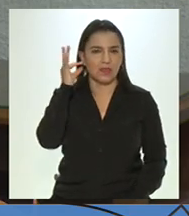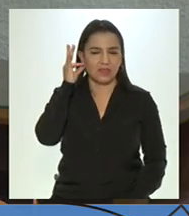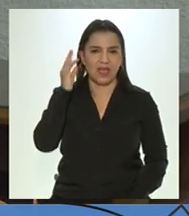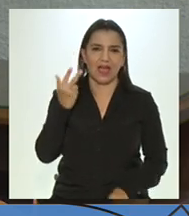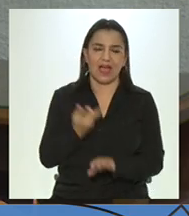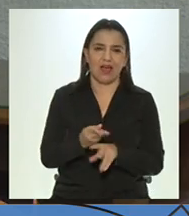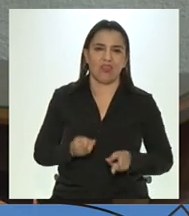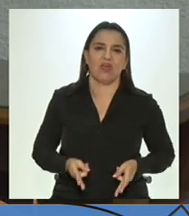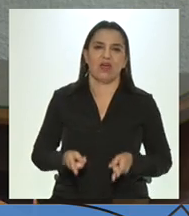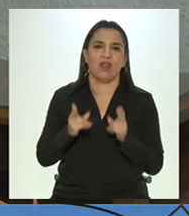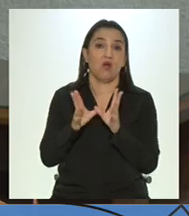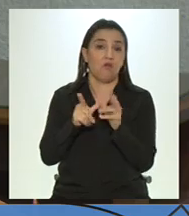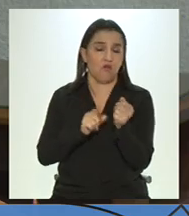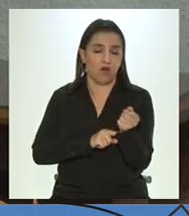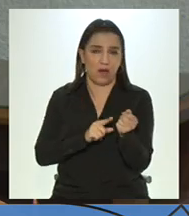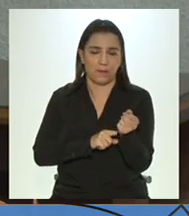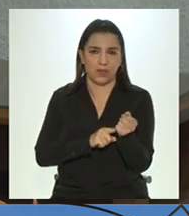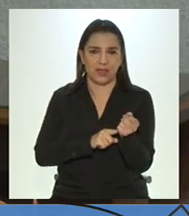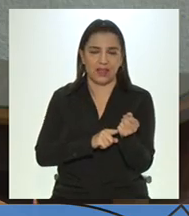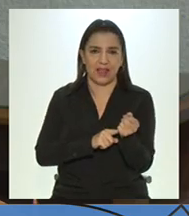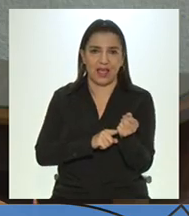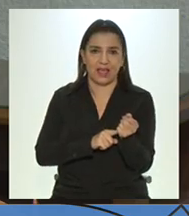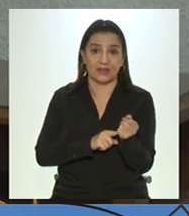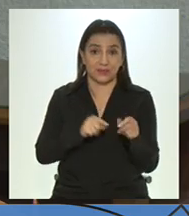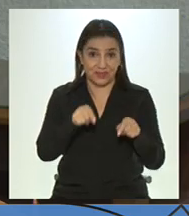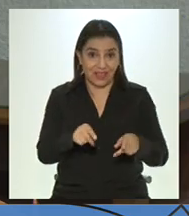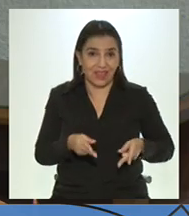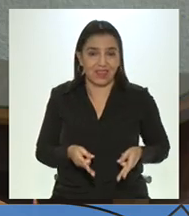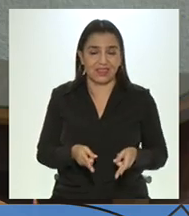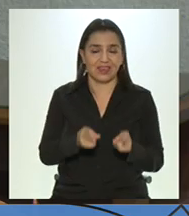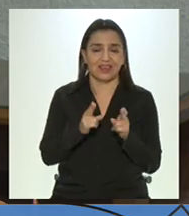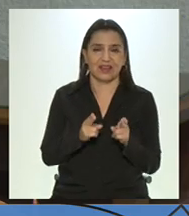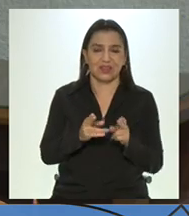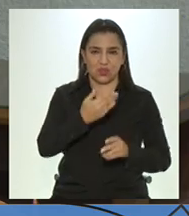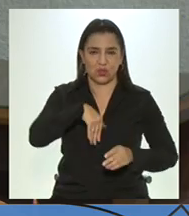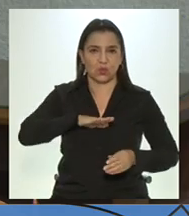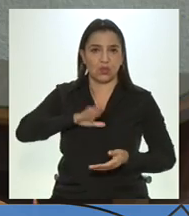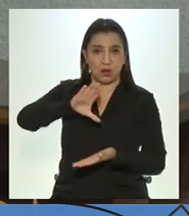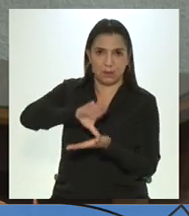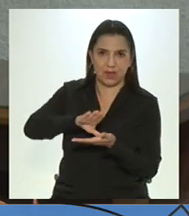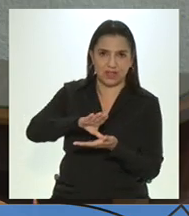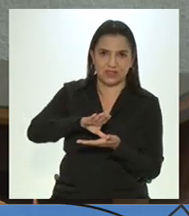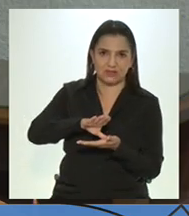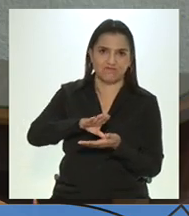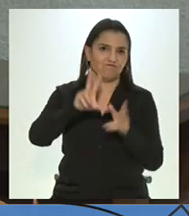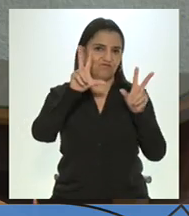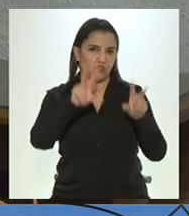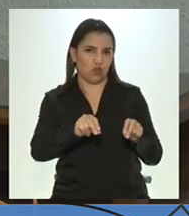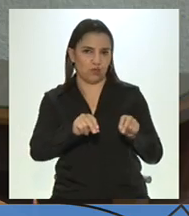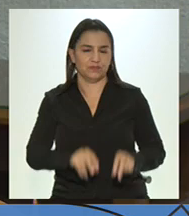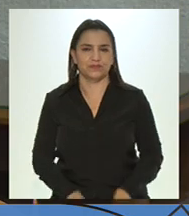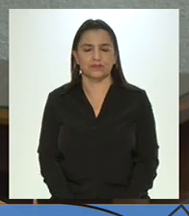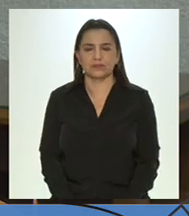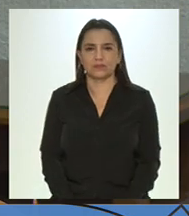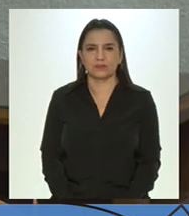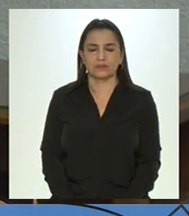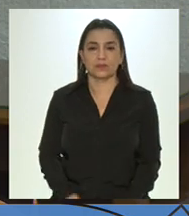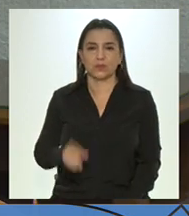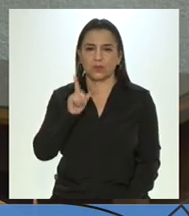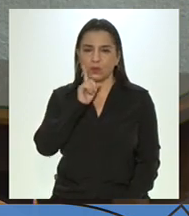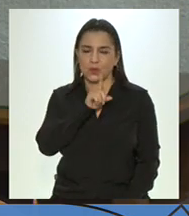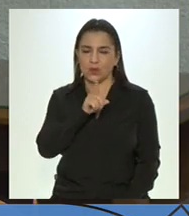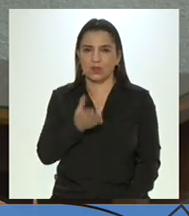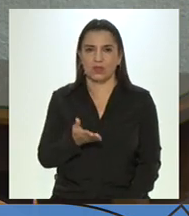derecho a una familia y es este derecho el que nuestro país les ha negado por último